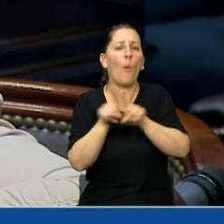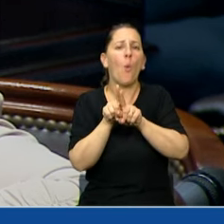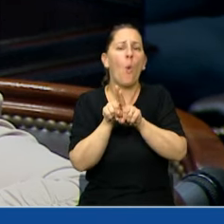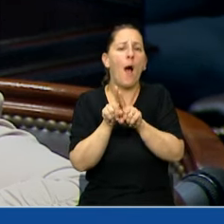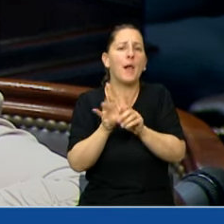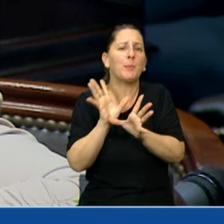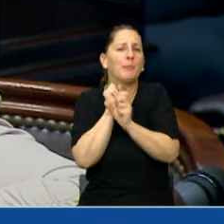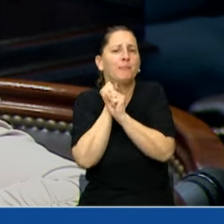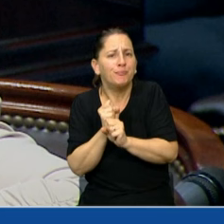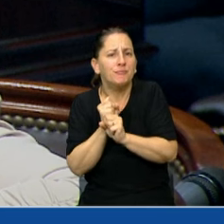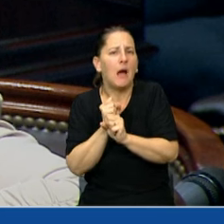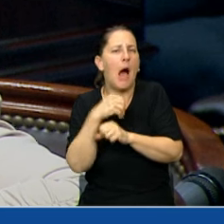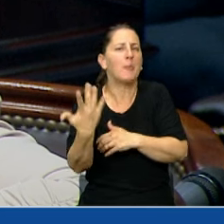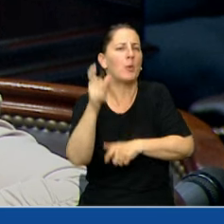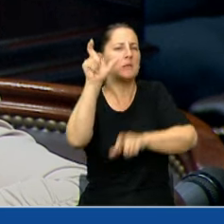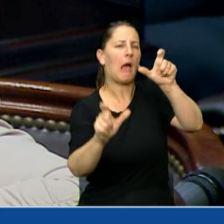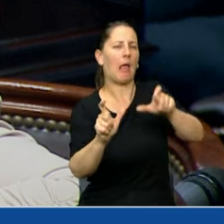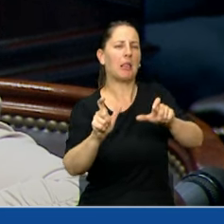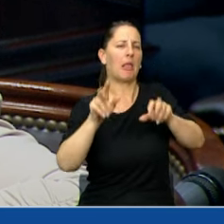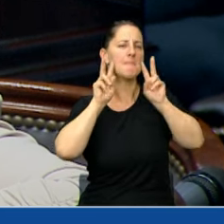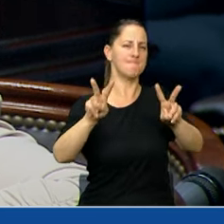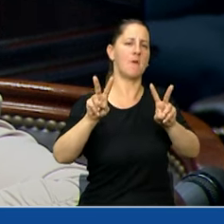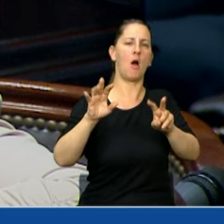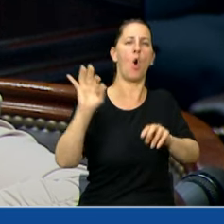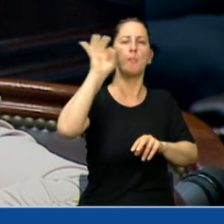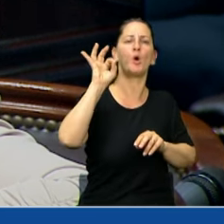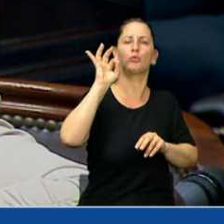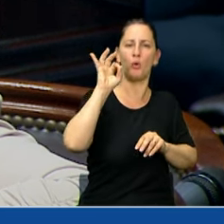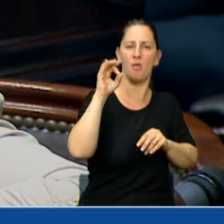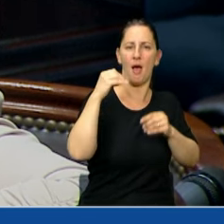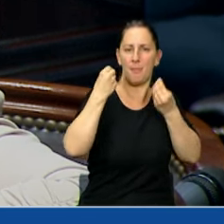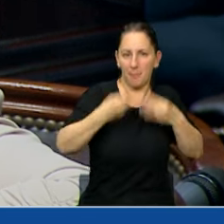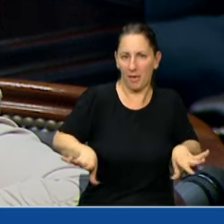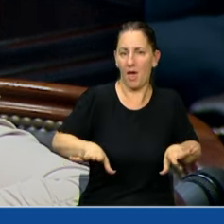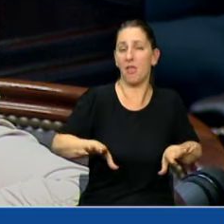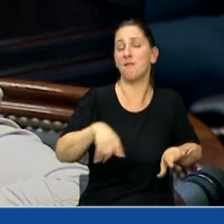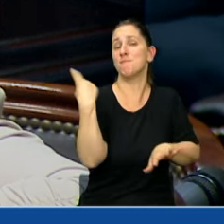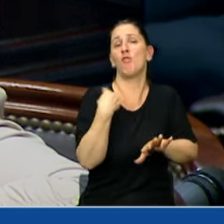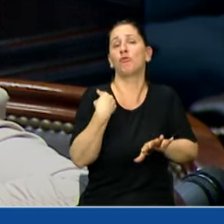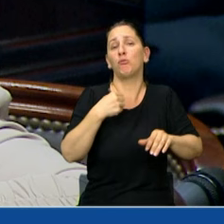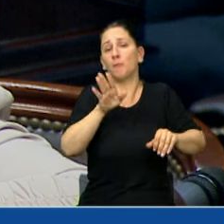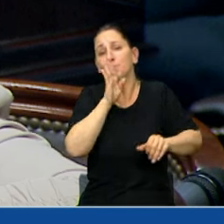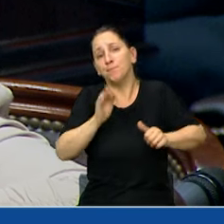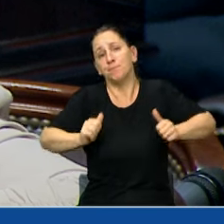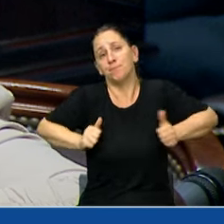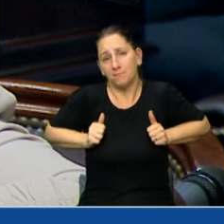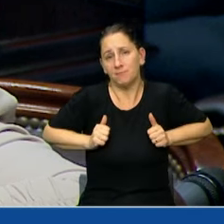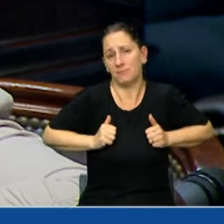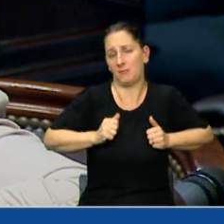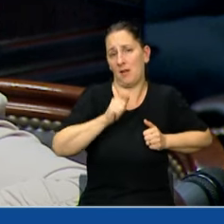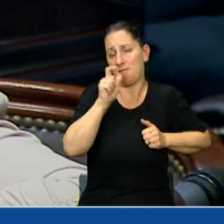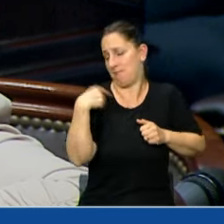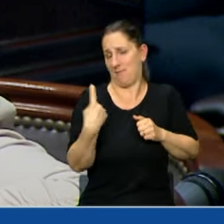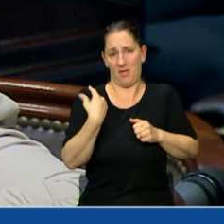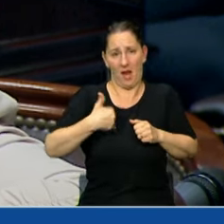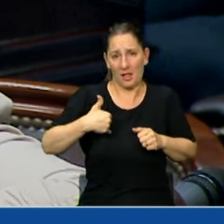miradas oportunistas y de estas miradas que nos dejan de lado o que nos dejan afuera a tantos argentinos